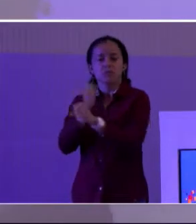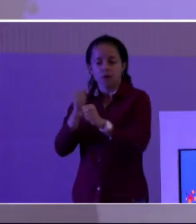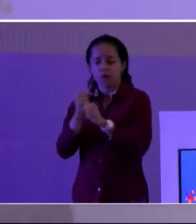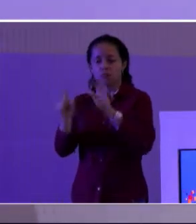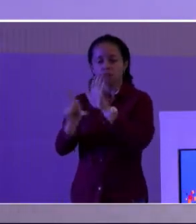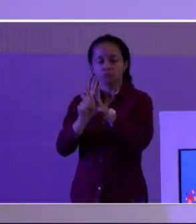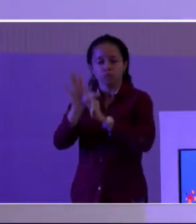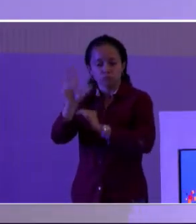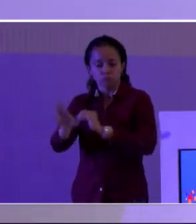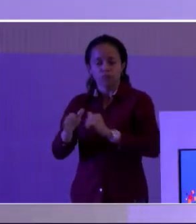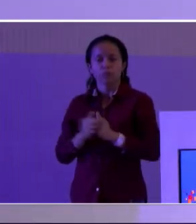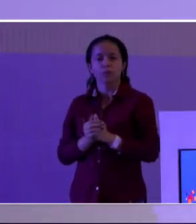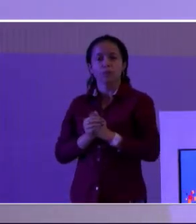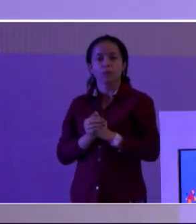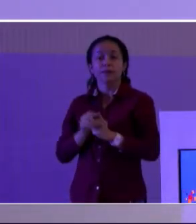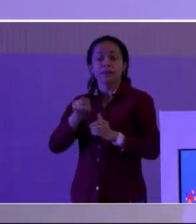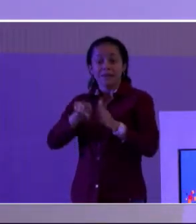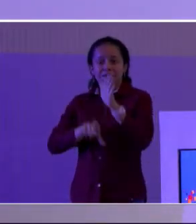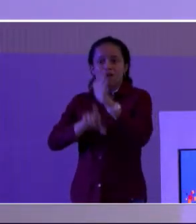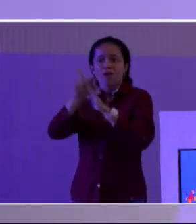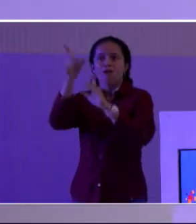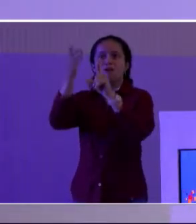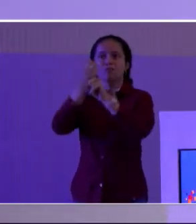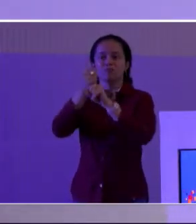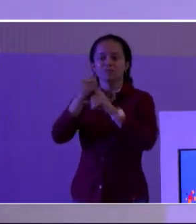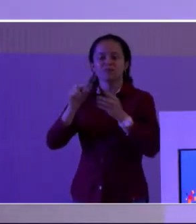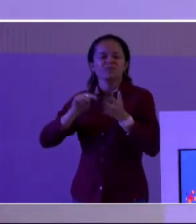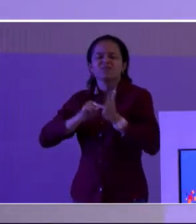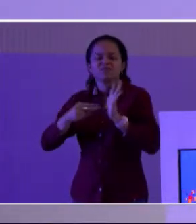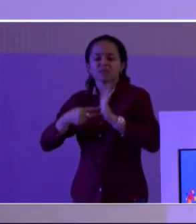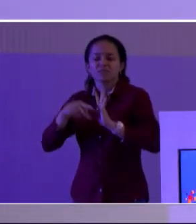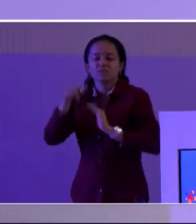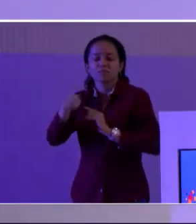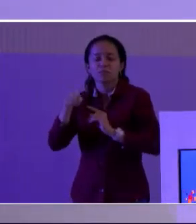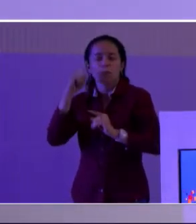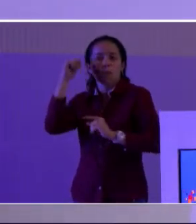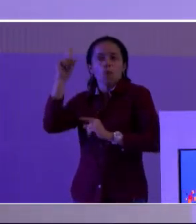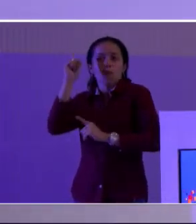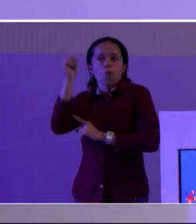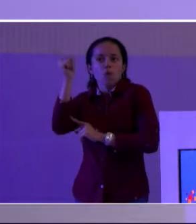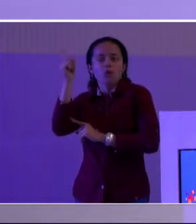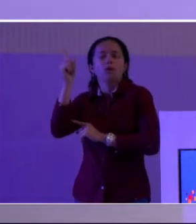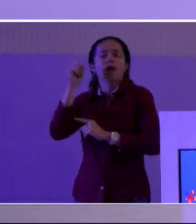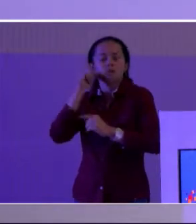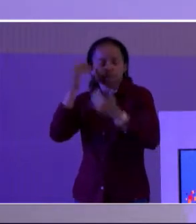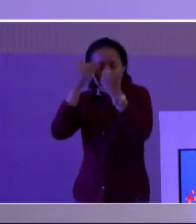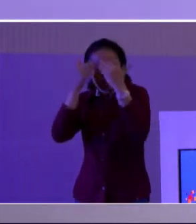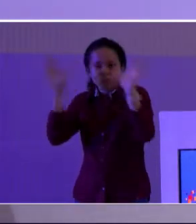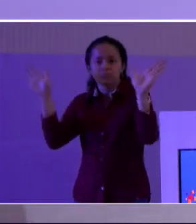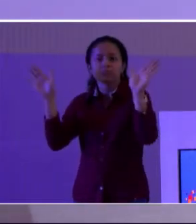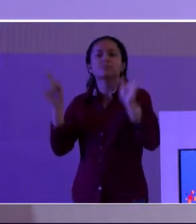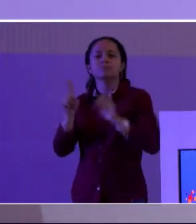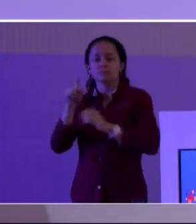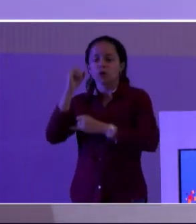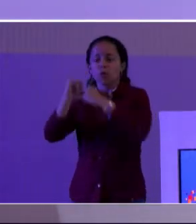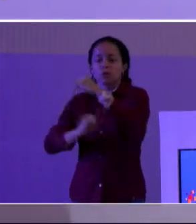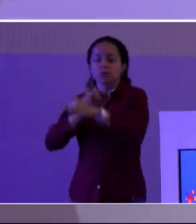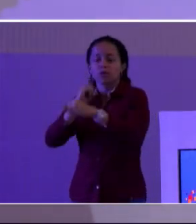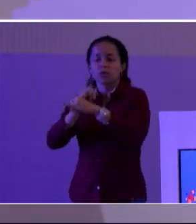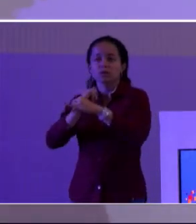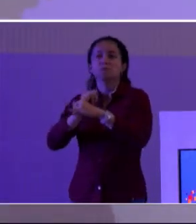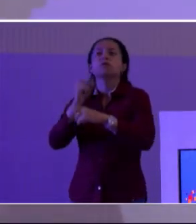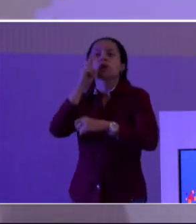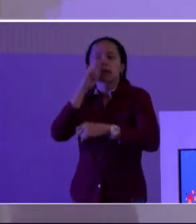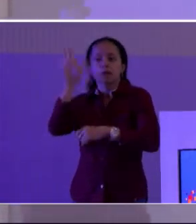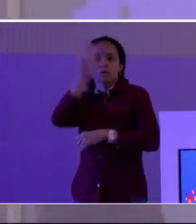legalidad. Esos son logros significativos de una política reconocida no solo a nivel nacional, sino también a nivel internacional,